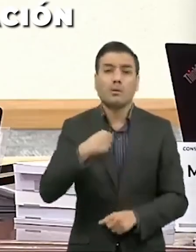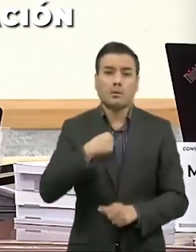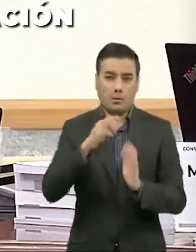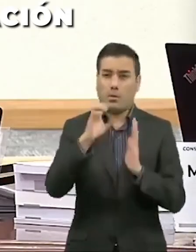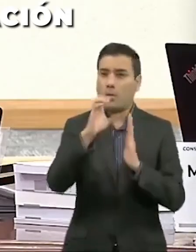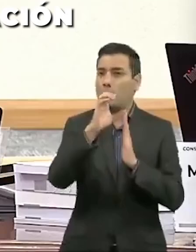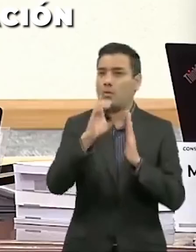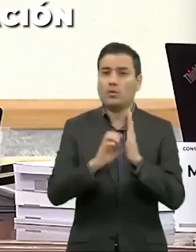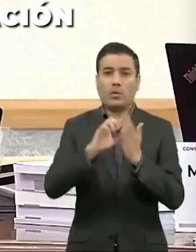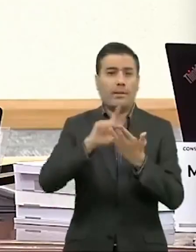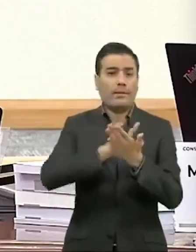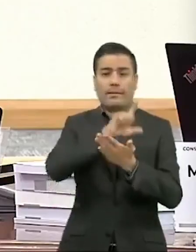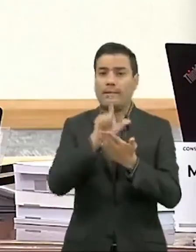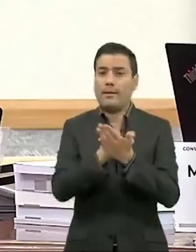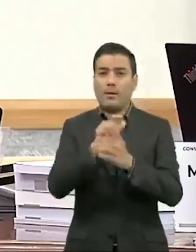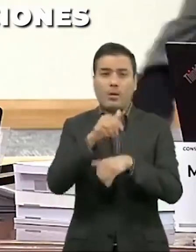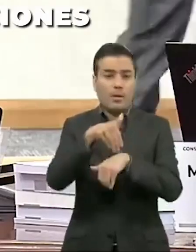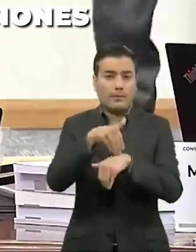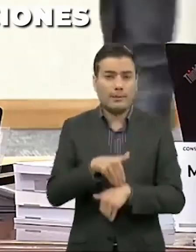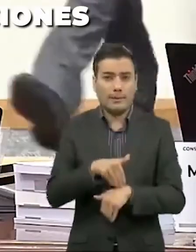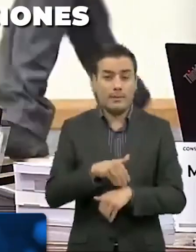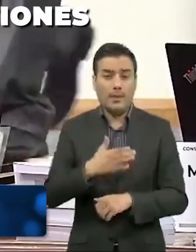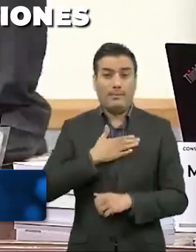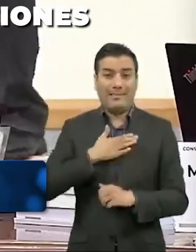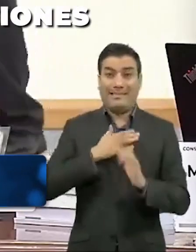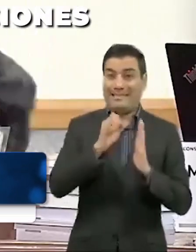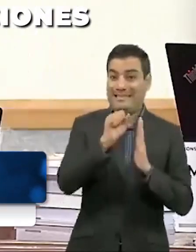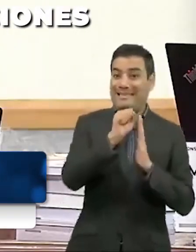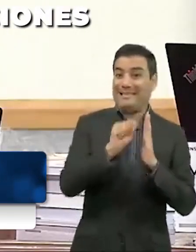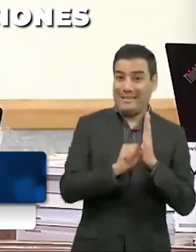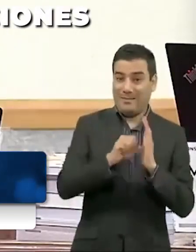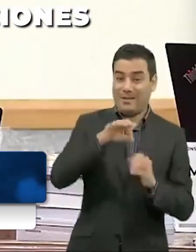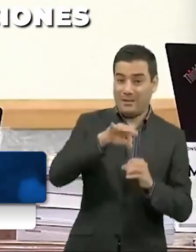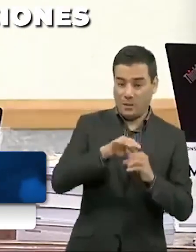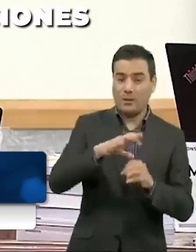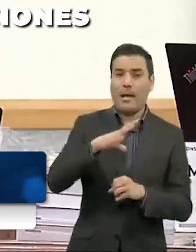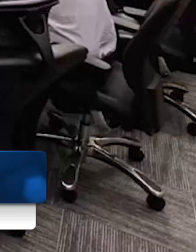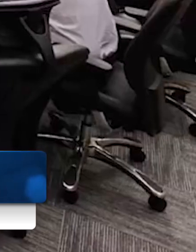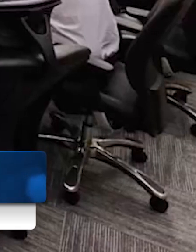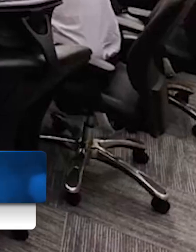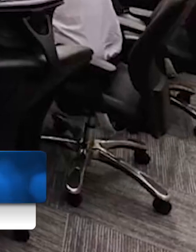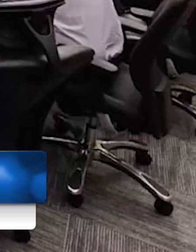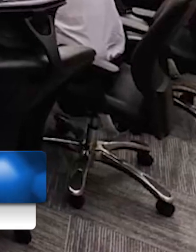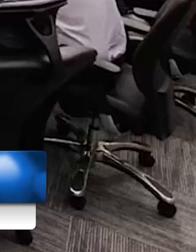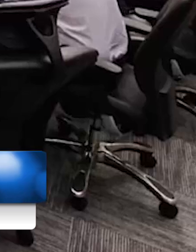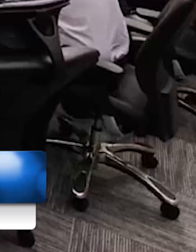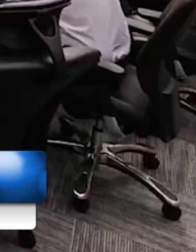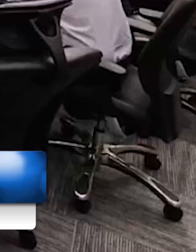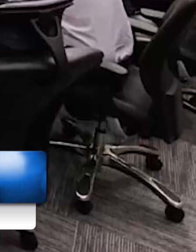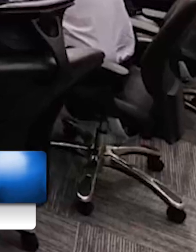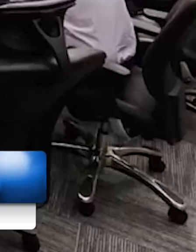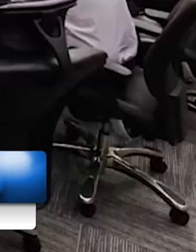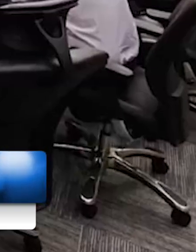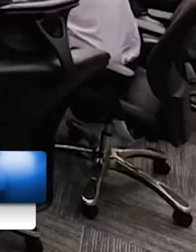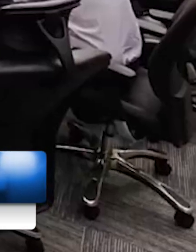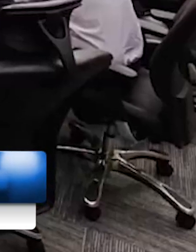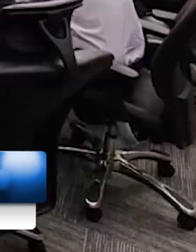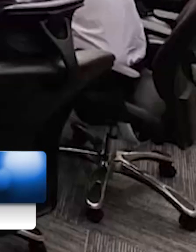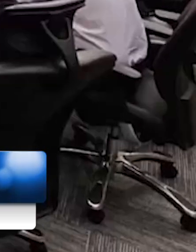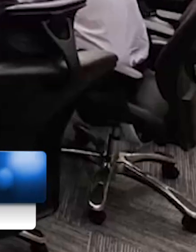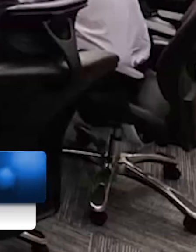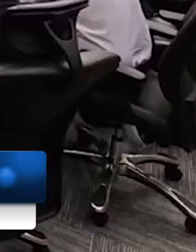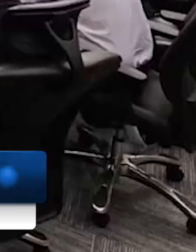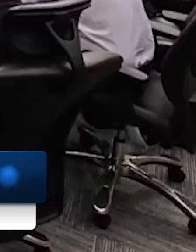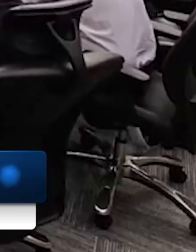le corresponde una diputación para movimiento ciudadano alcanzaría 27 escaños al emitir el INE su dictamen 18